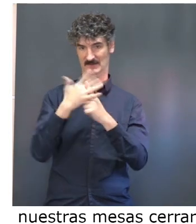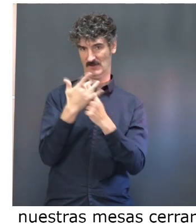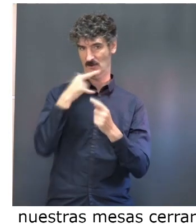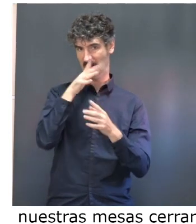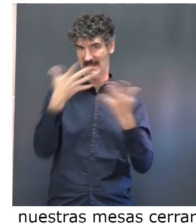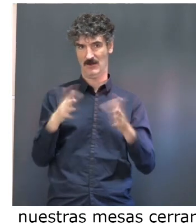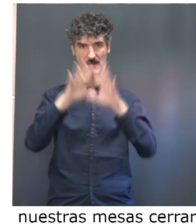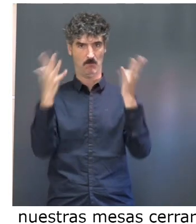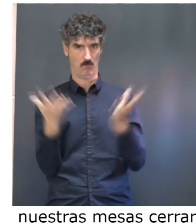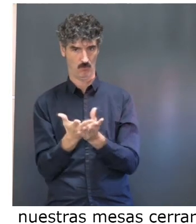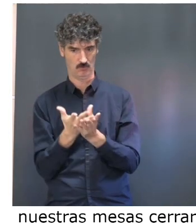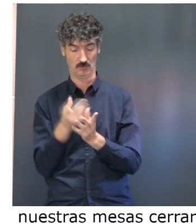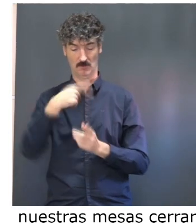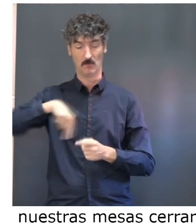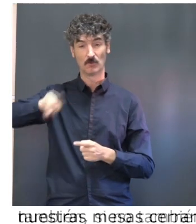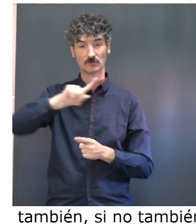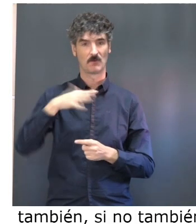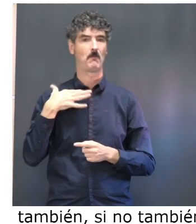pero digamos, si pudierais